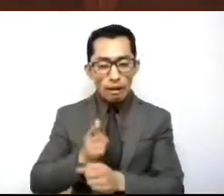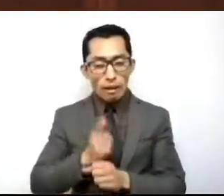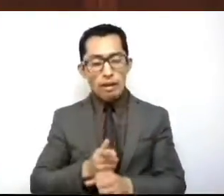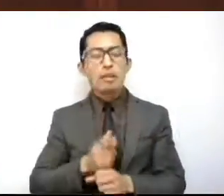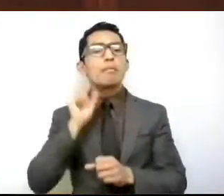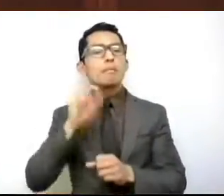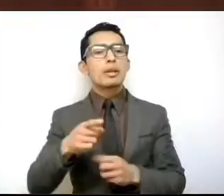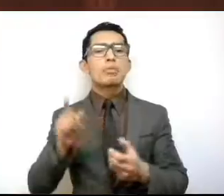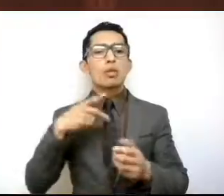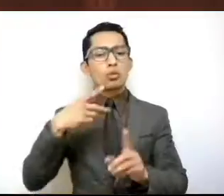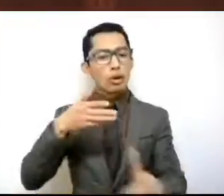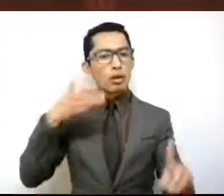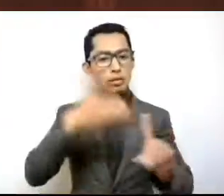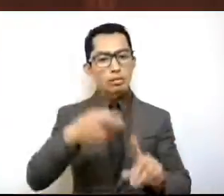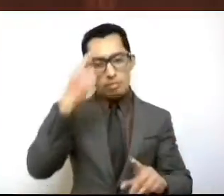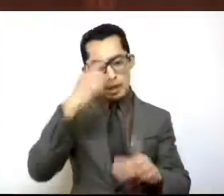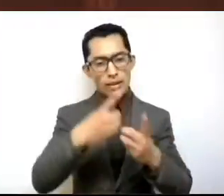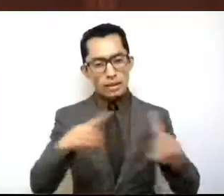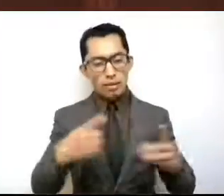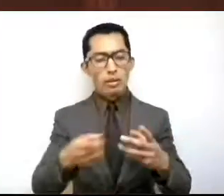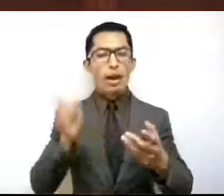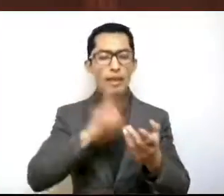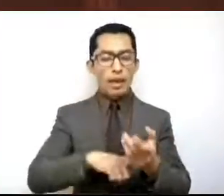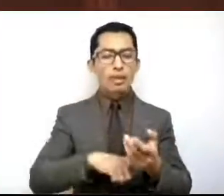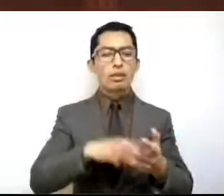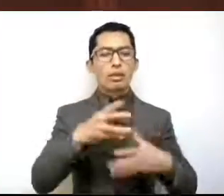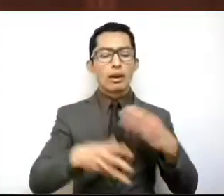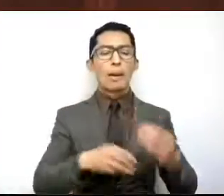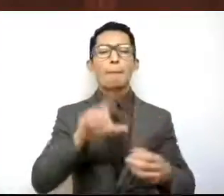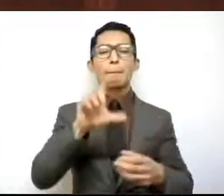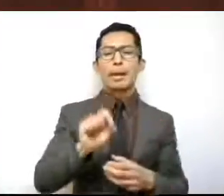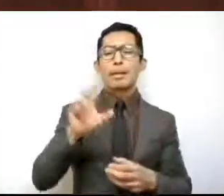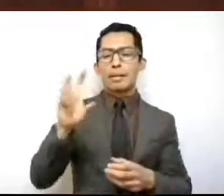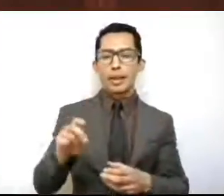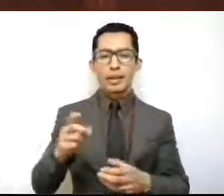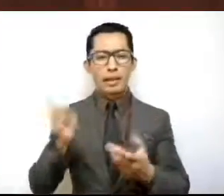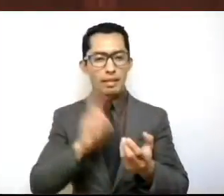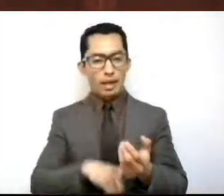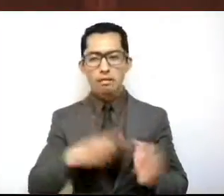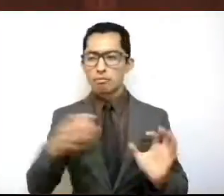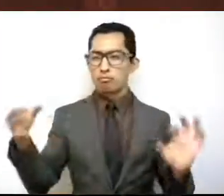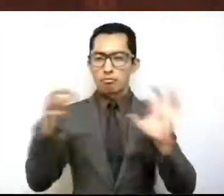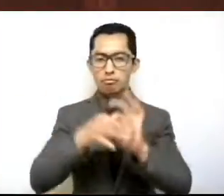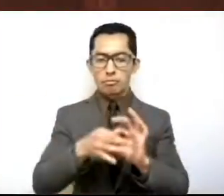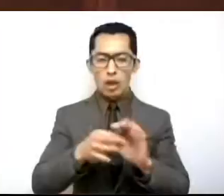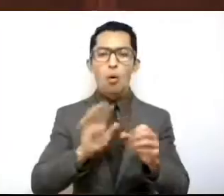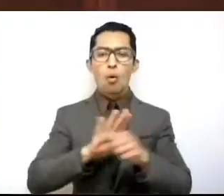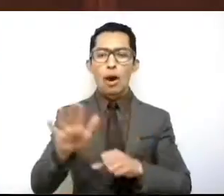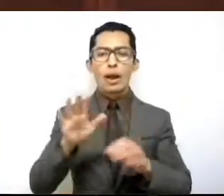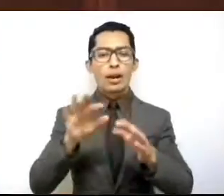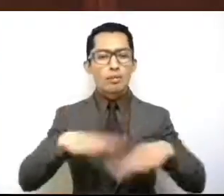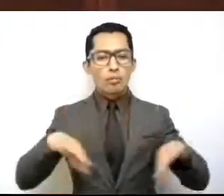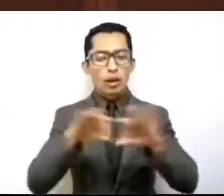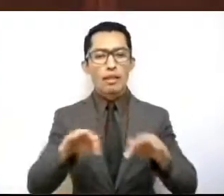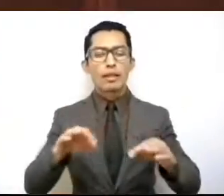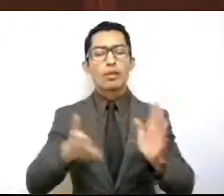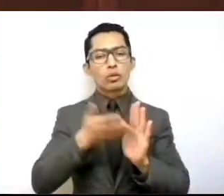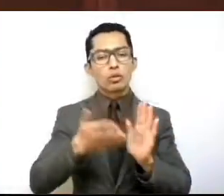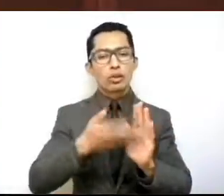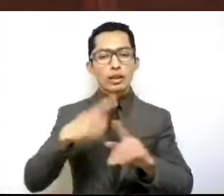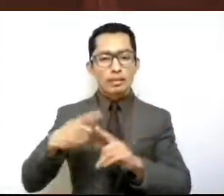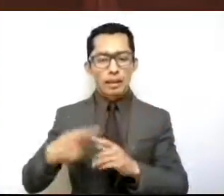los Objetivos para el Desarrollo Sostenible en la Agenda 2030, en específico los pilares de producción y consumo